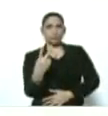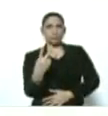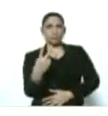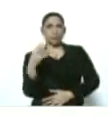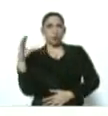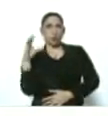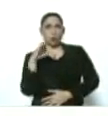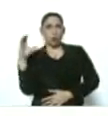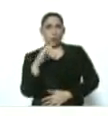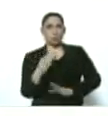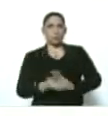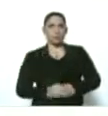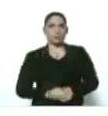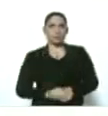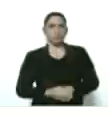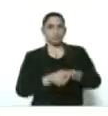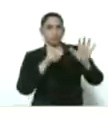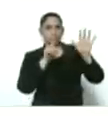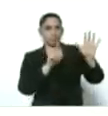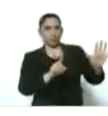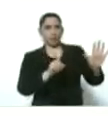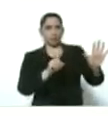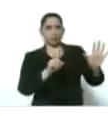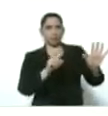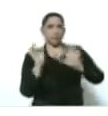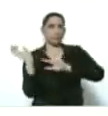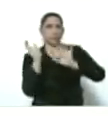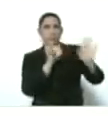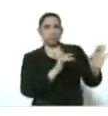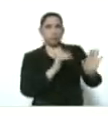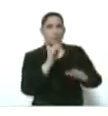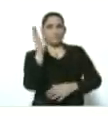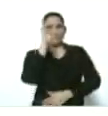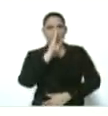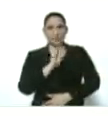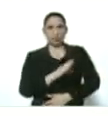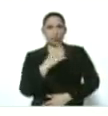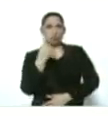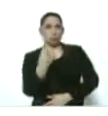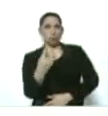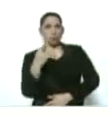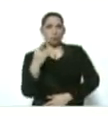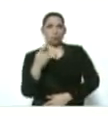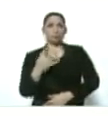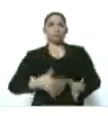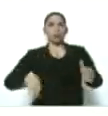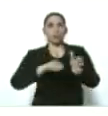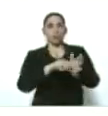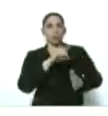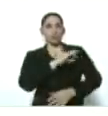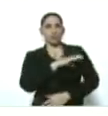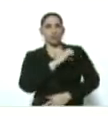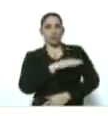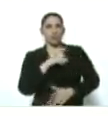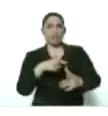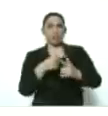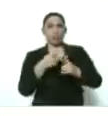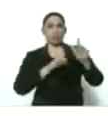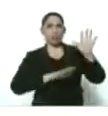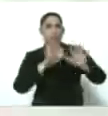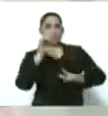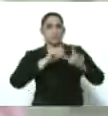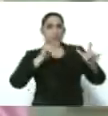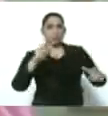de Colombia, 6 que regresaron de Brasil y 1 que regresó de Chile. De tal manera que estos 15 casos,